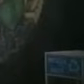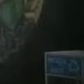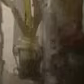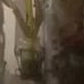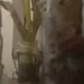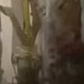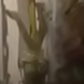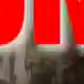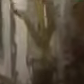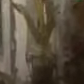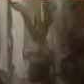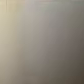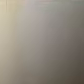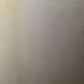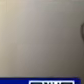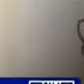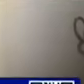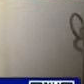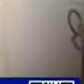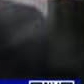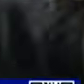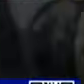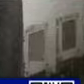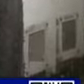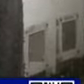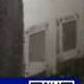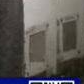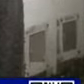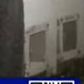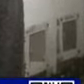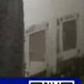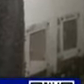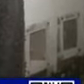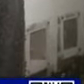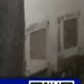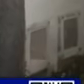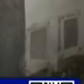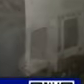fútbol. Una vez al año nos reencontramos con los que más amamos.